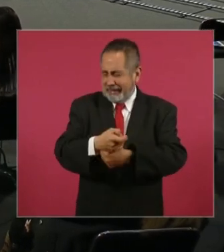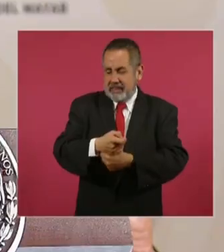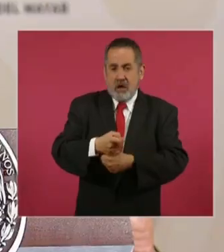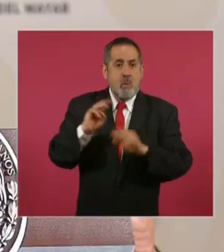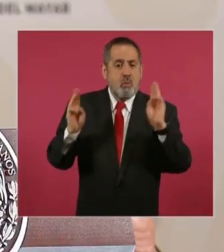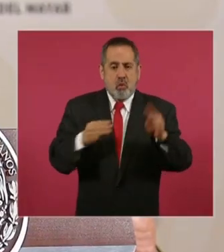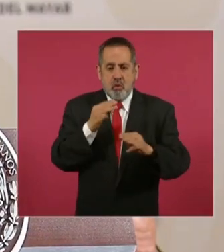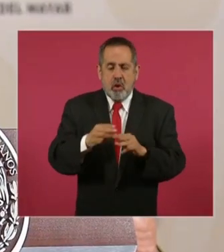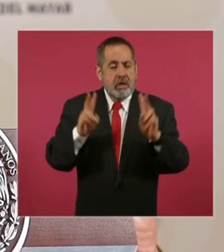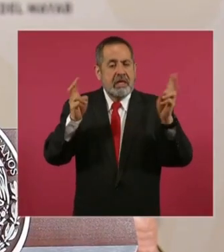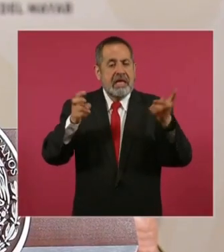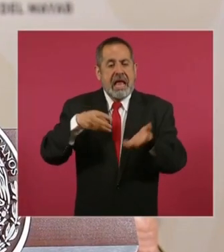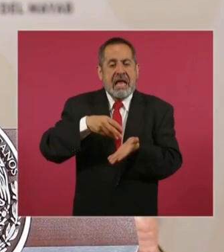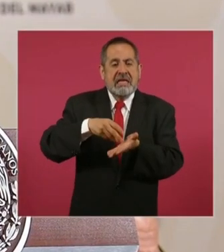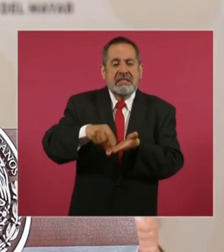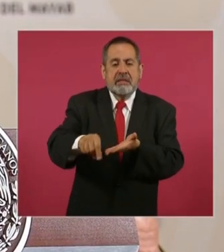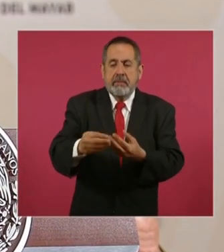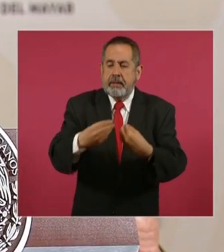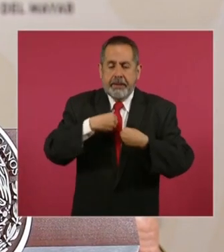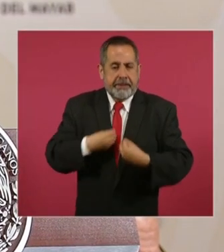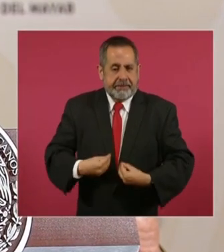el Sembrando Vida.